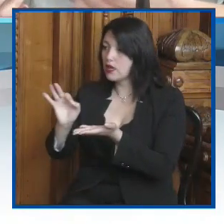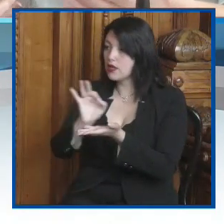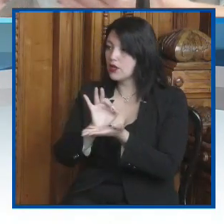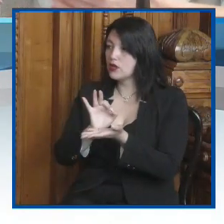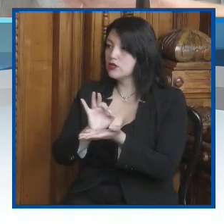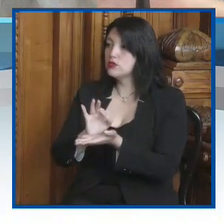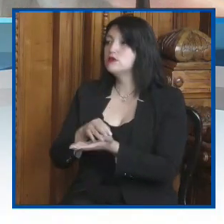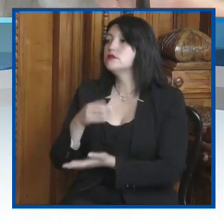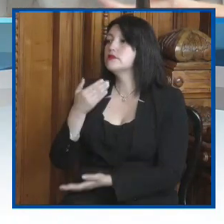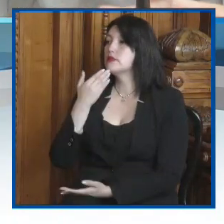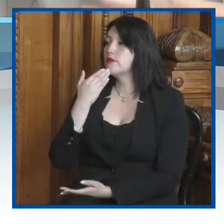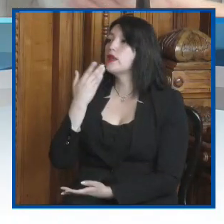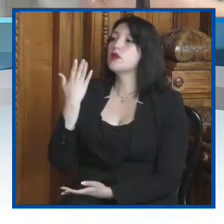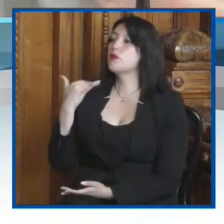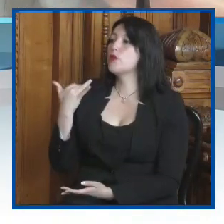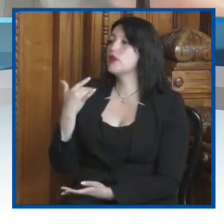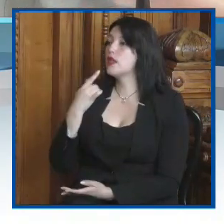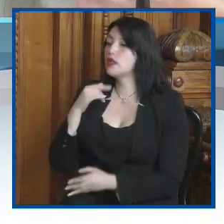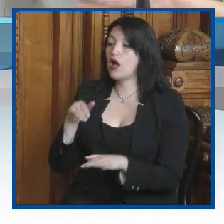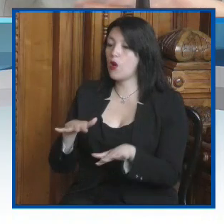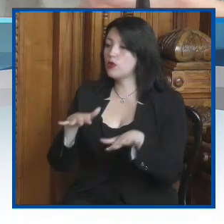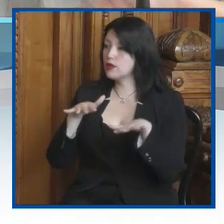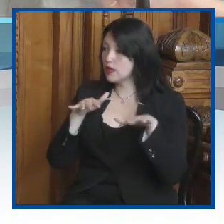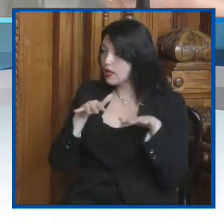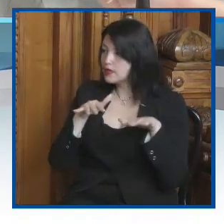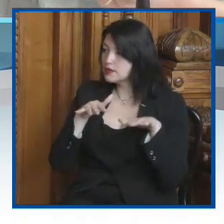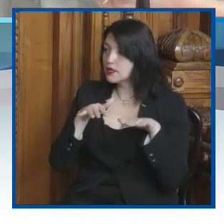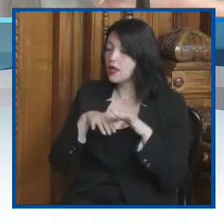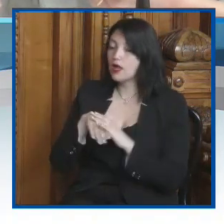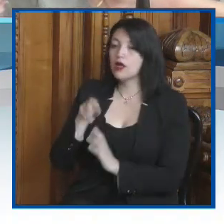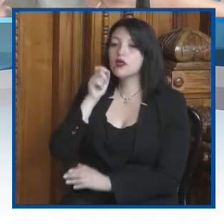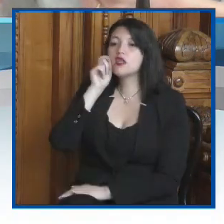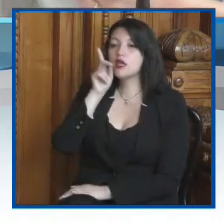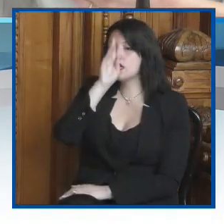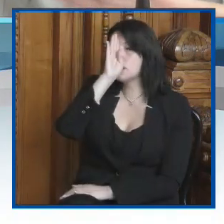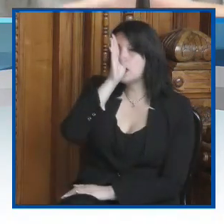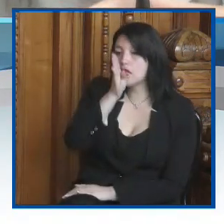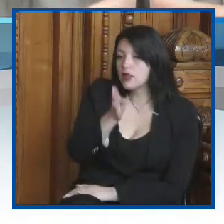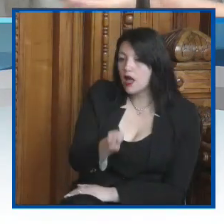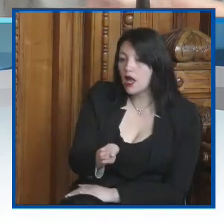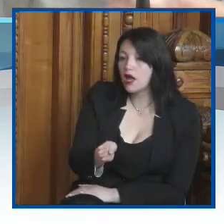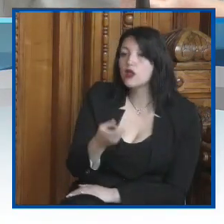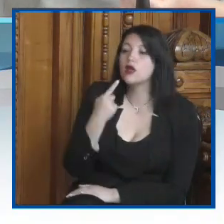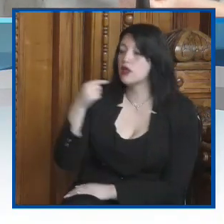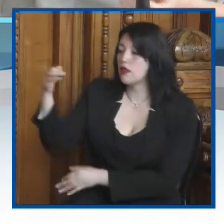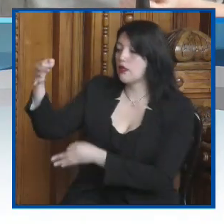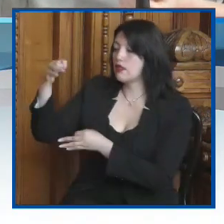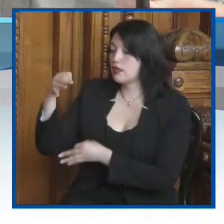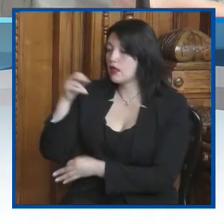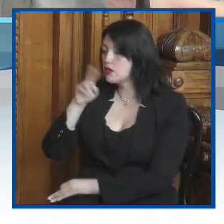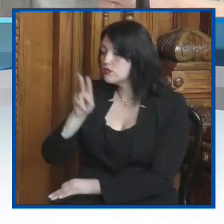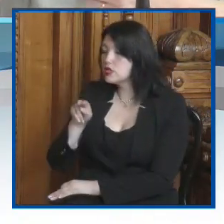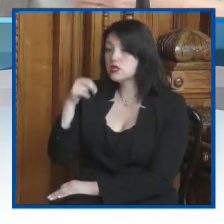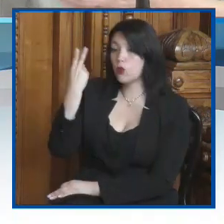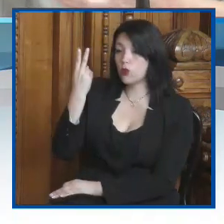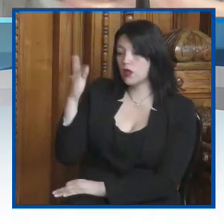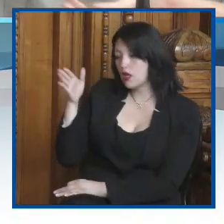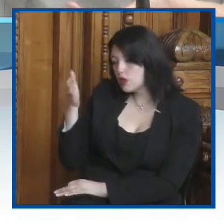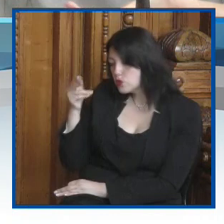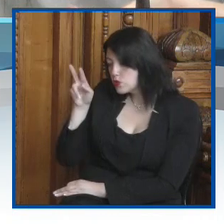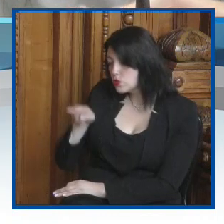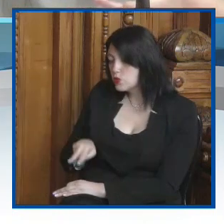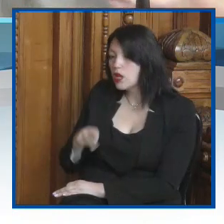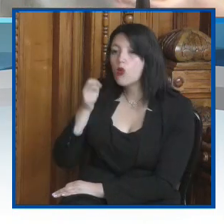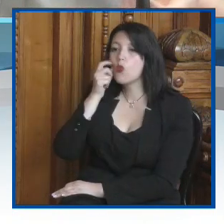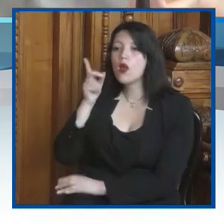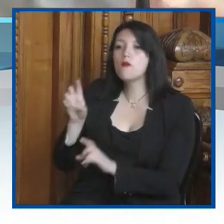decía, obviamente que hay que considerar a la audiencia, quién es el destinatario, que el texto se comprenda de una sola lectura, que los párrafos